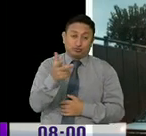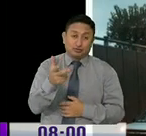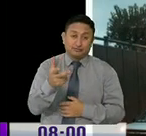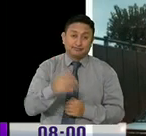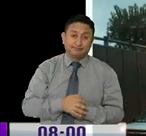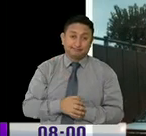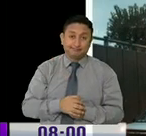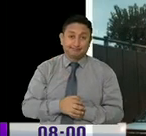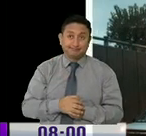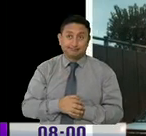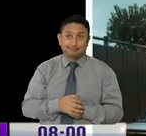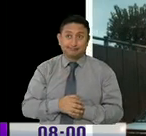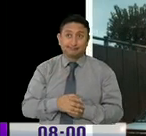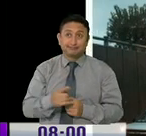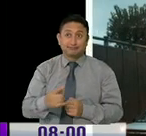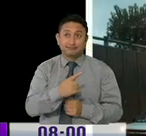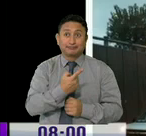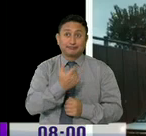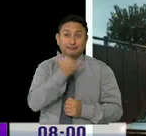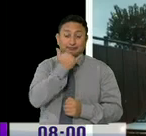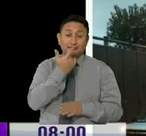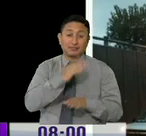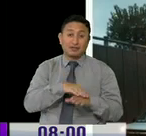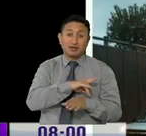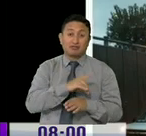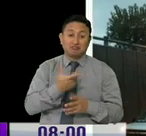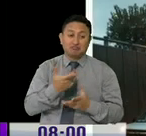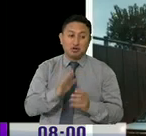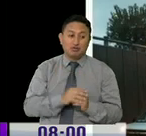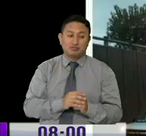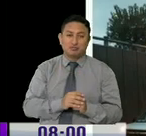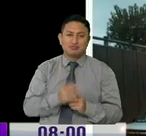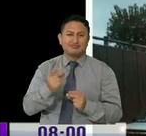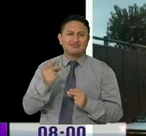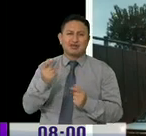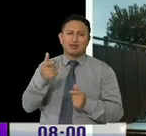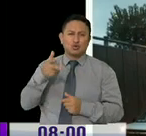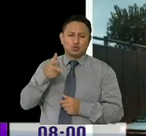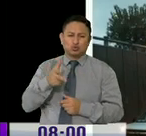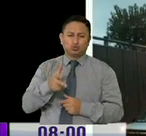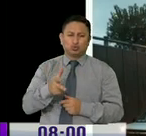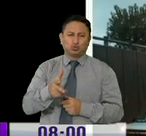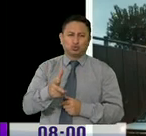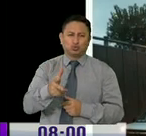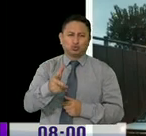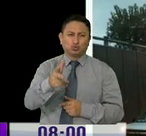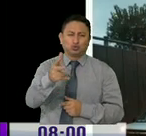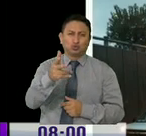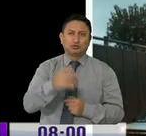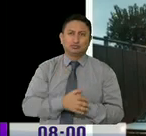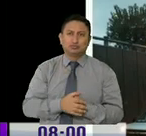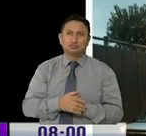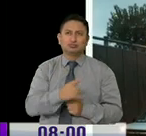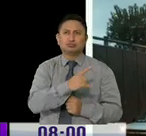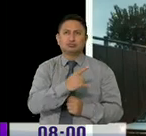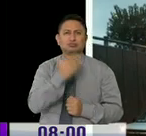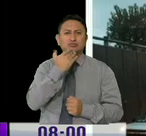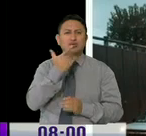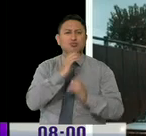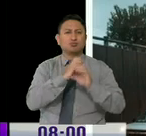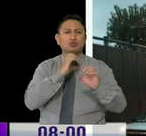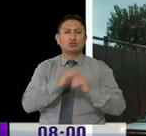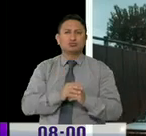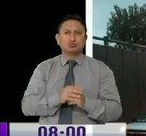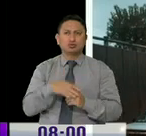gestores de este tipo de inconvenientes, porque viajamos o imprimimos muchas velocidades. ¿A cuál velocidad estaría yendo el bus para que le suceda esto? ¿Eh?